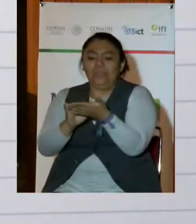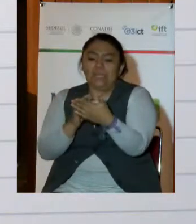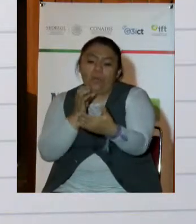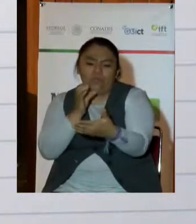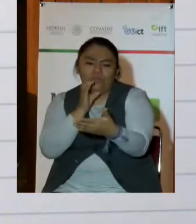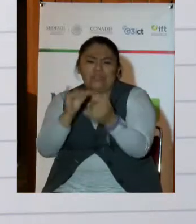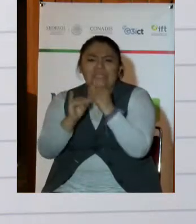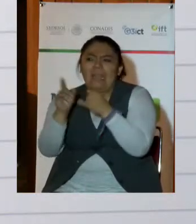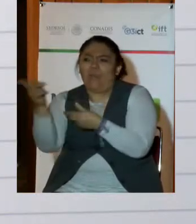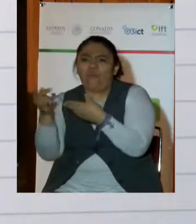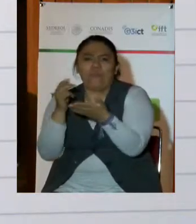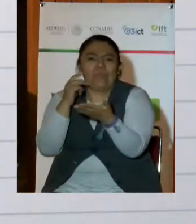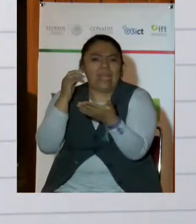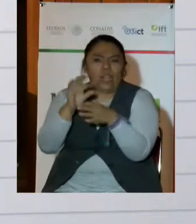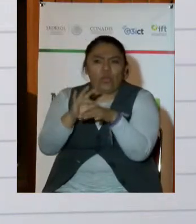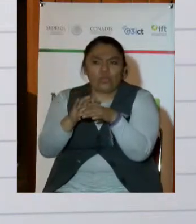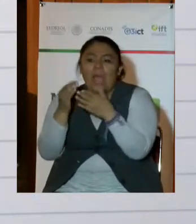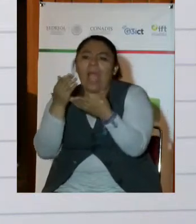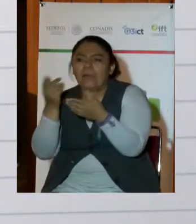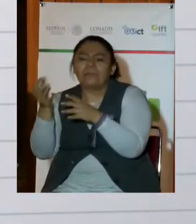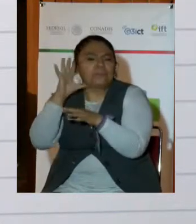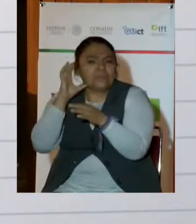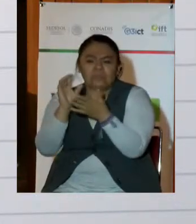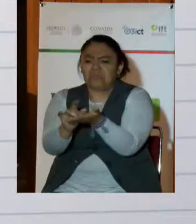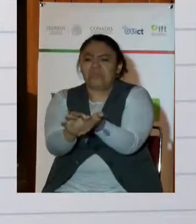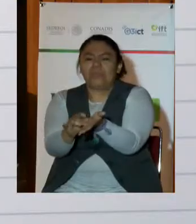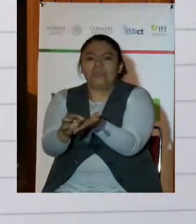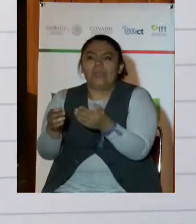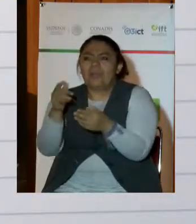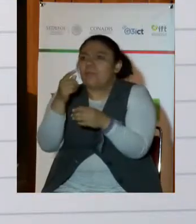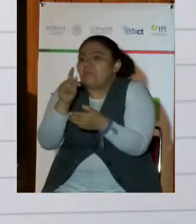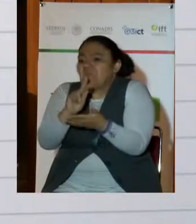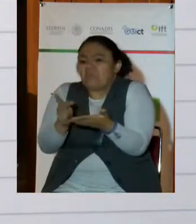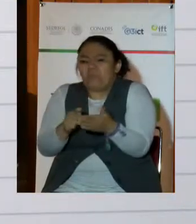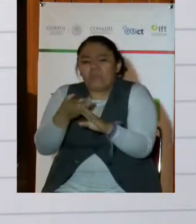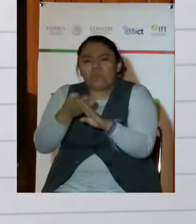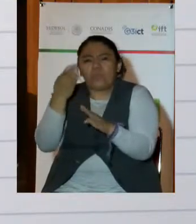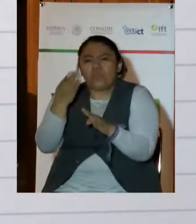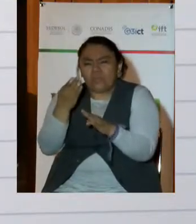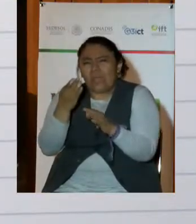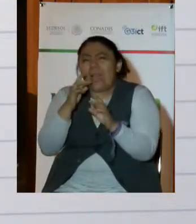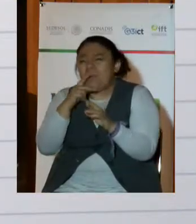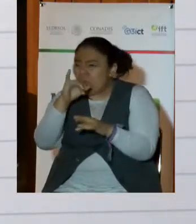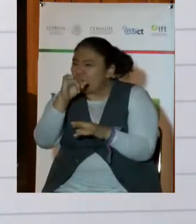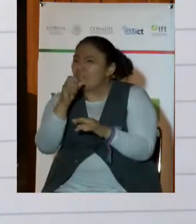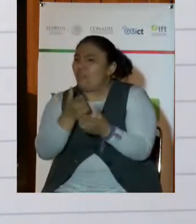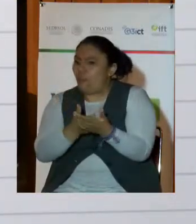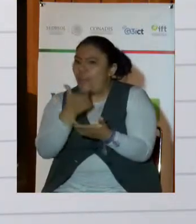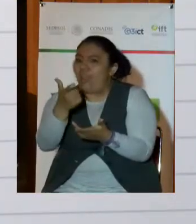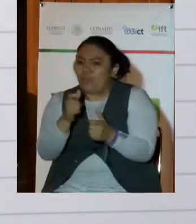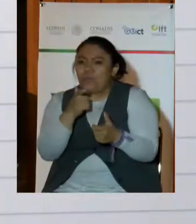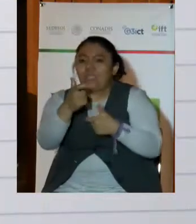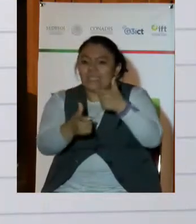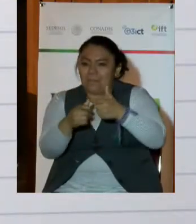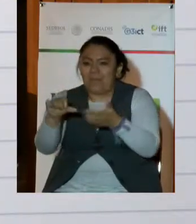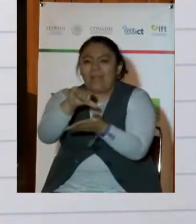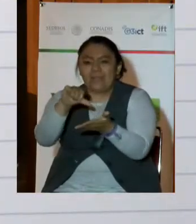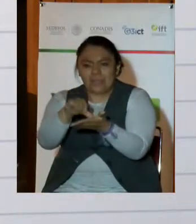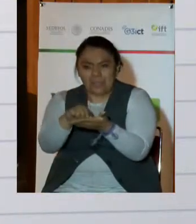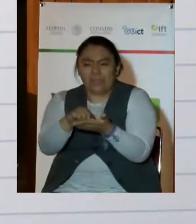Skype, una conexión de internet, también obviamente eso es importante. Pero ya con un teléfono inteligente que tenga conexión a Skype, yo me